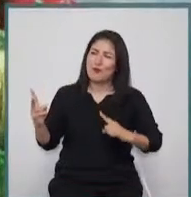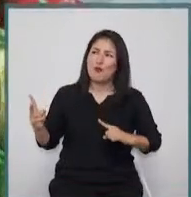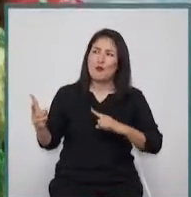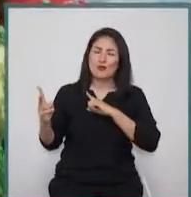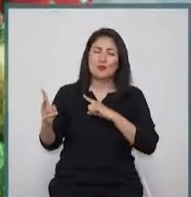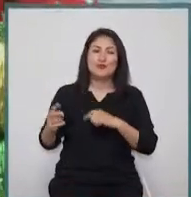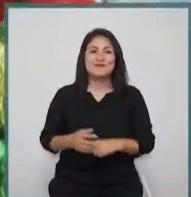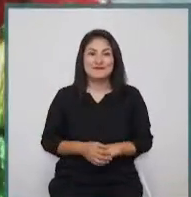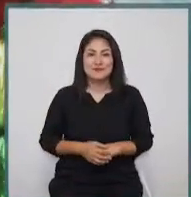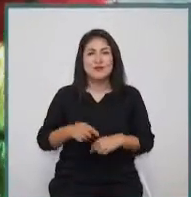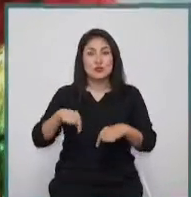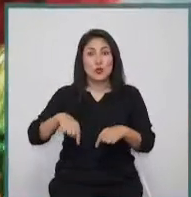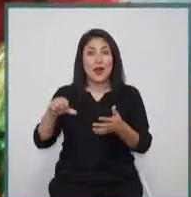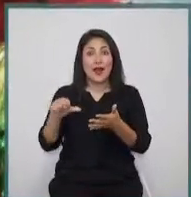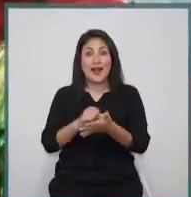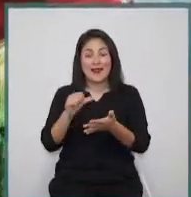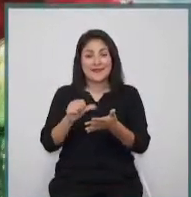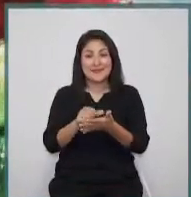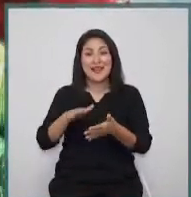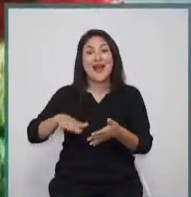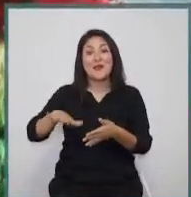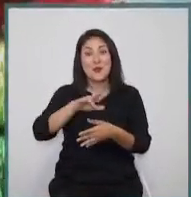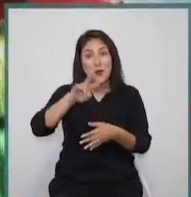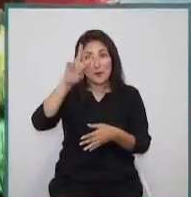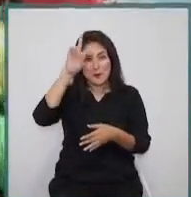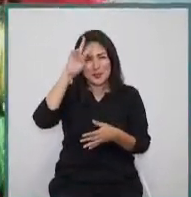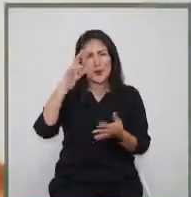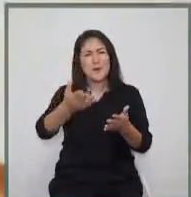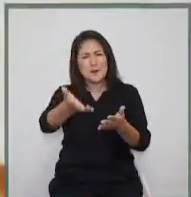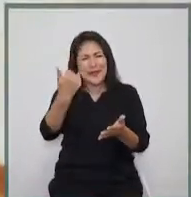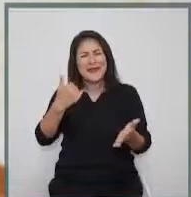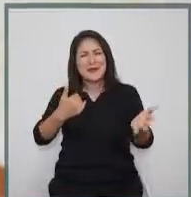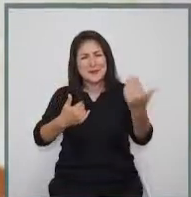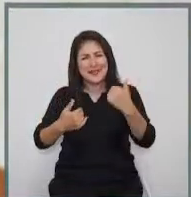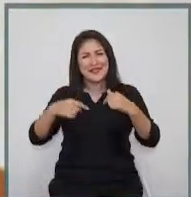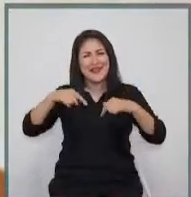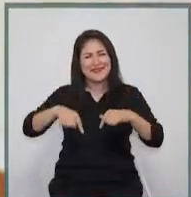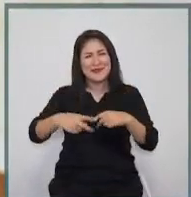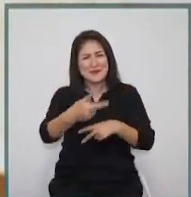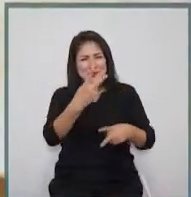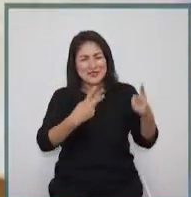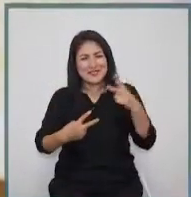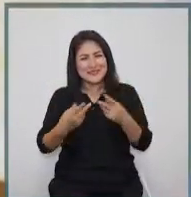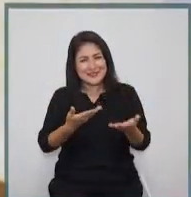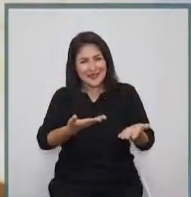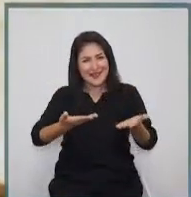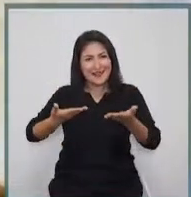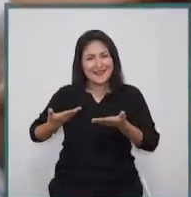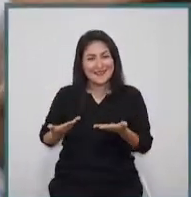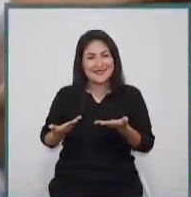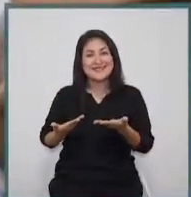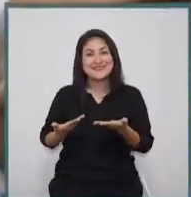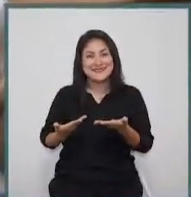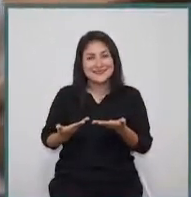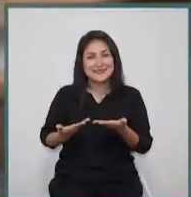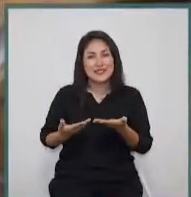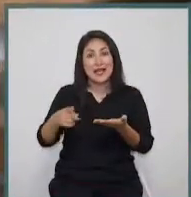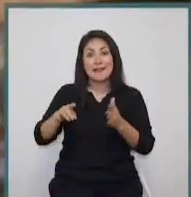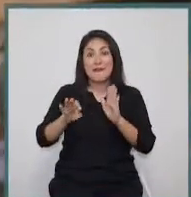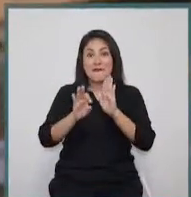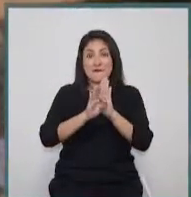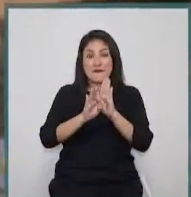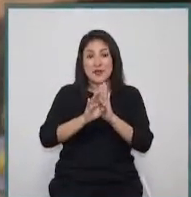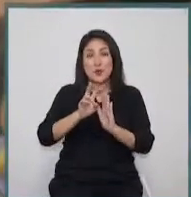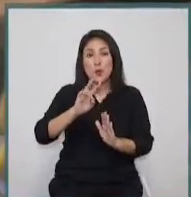Nosotros acá como artistas les invitamos a todo el Perú, siempre que vengan, quieren visitarnos, pueden venir a visitarnos. En Facebook